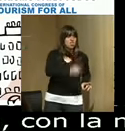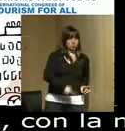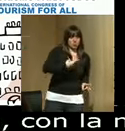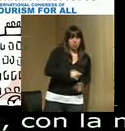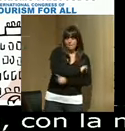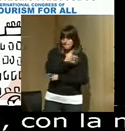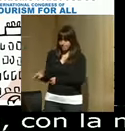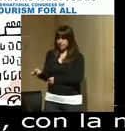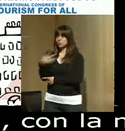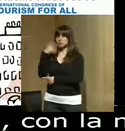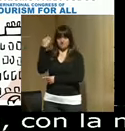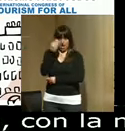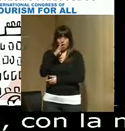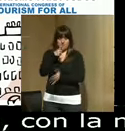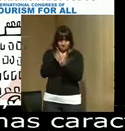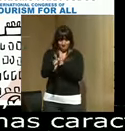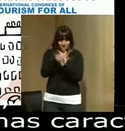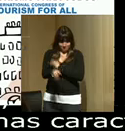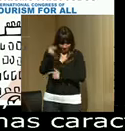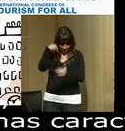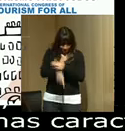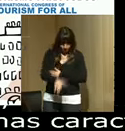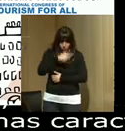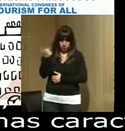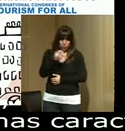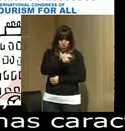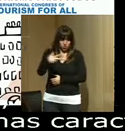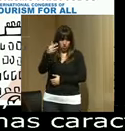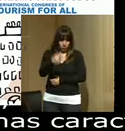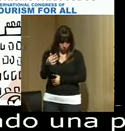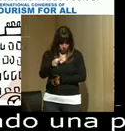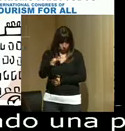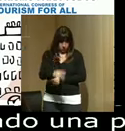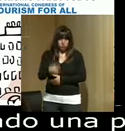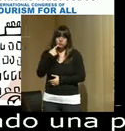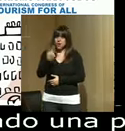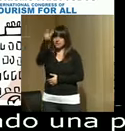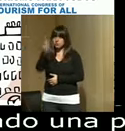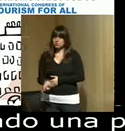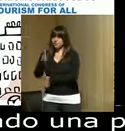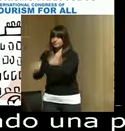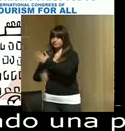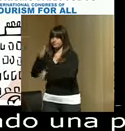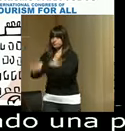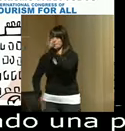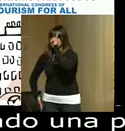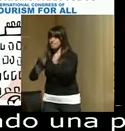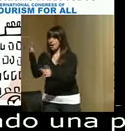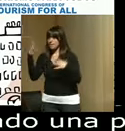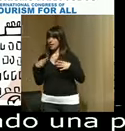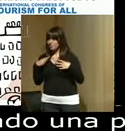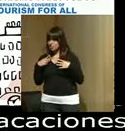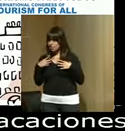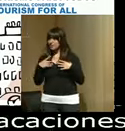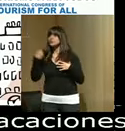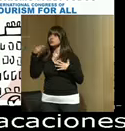hecho. Cuando una persona con discapacidad se va de vacaciones, se encuentra con problemas de accesibilidad. Pero no solamente cuando se va de vacaciones, también tiene